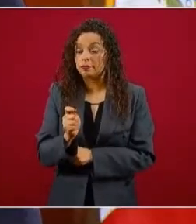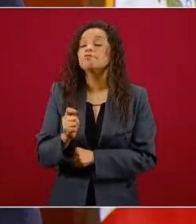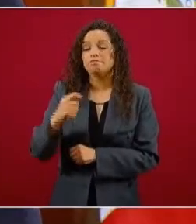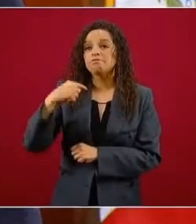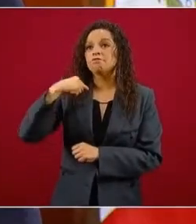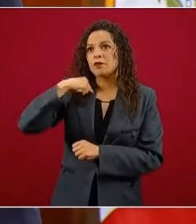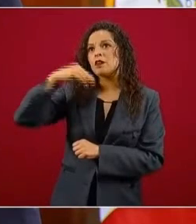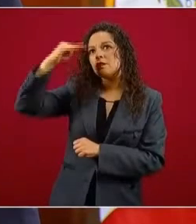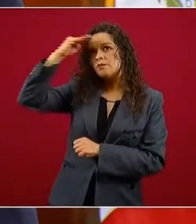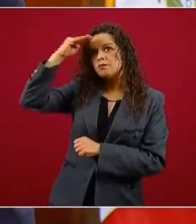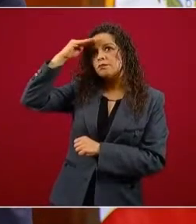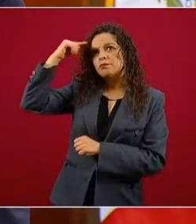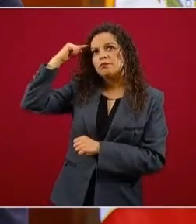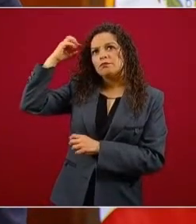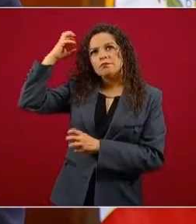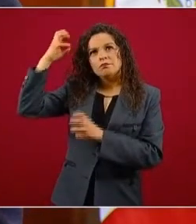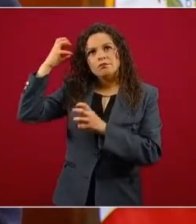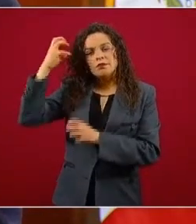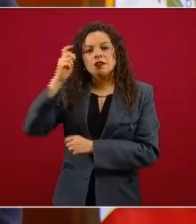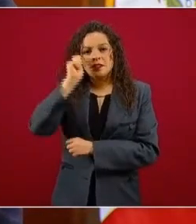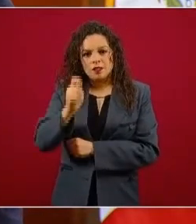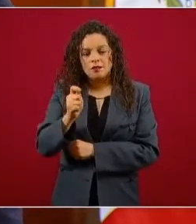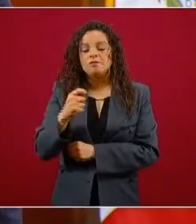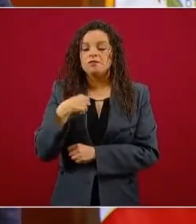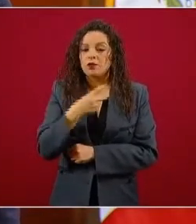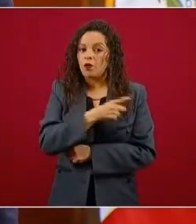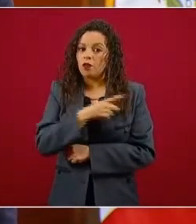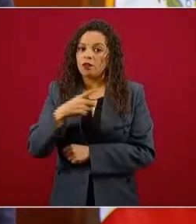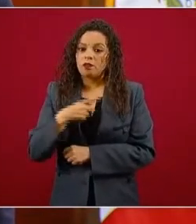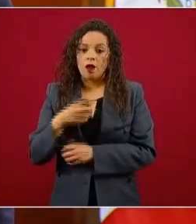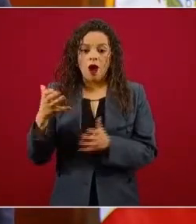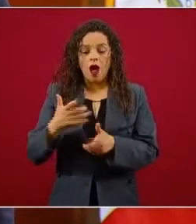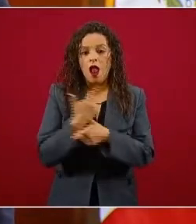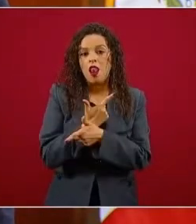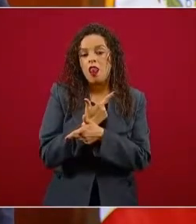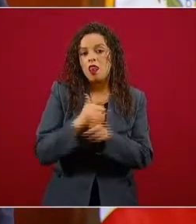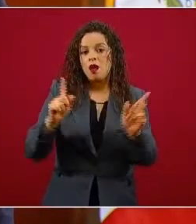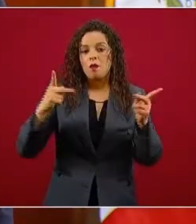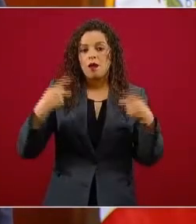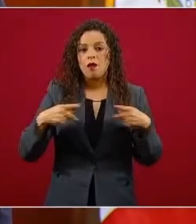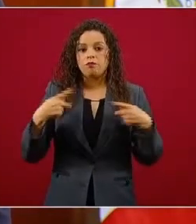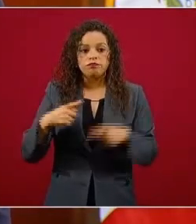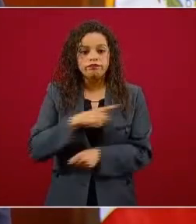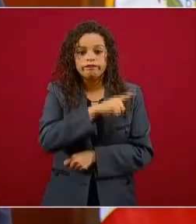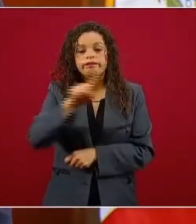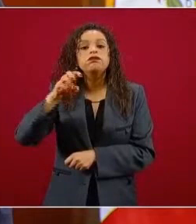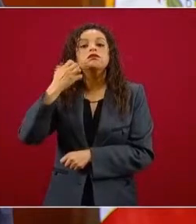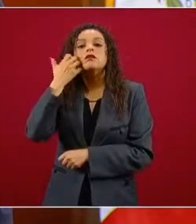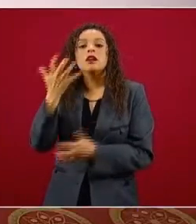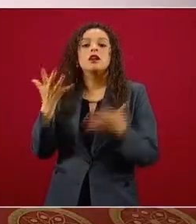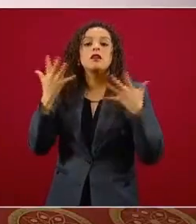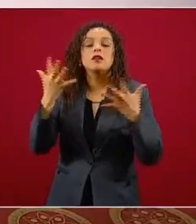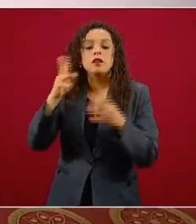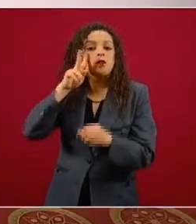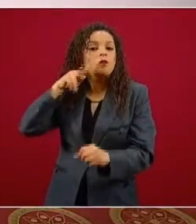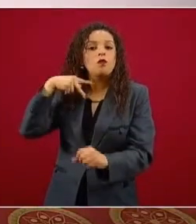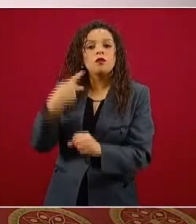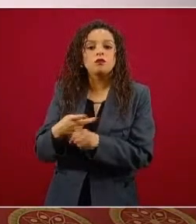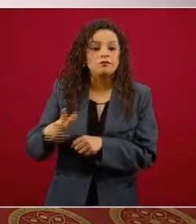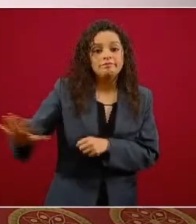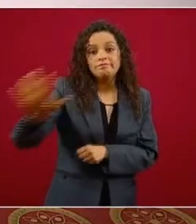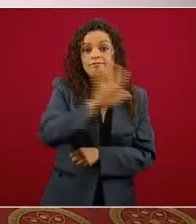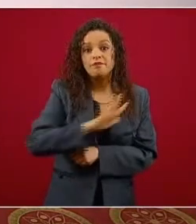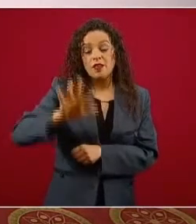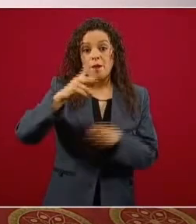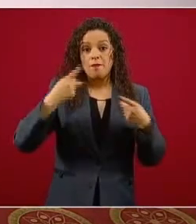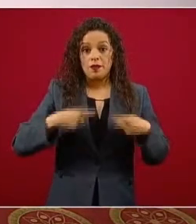consideraré que mi principal deber es facilitar la libre manifestación de la voluntad popular a fin